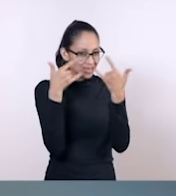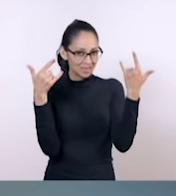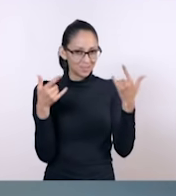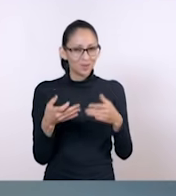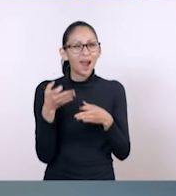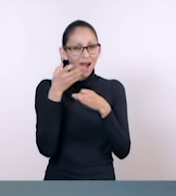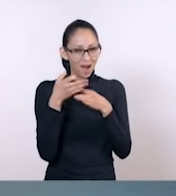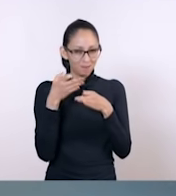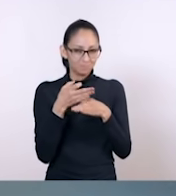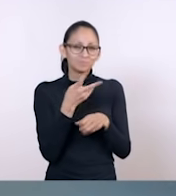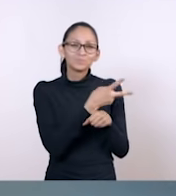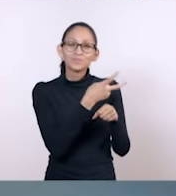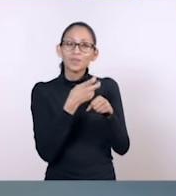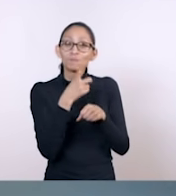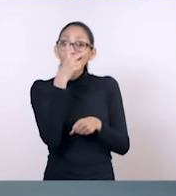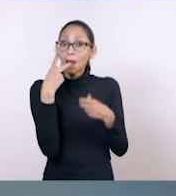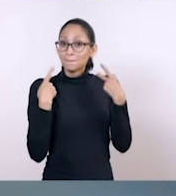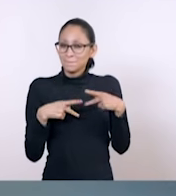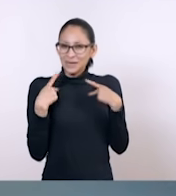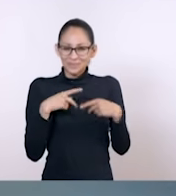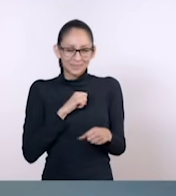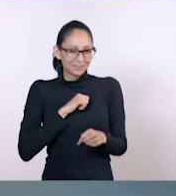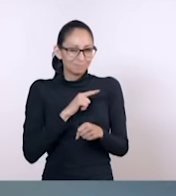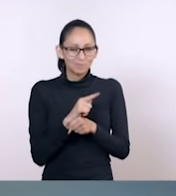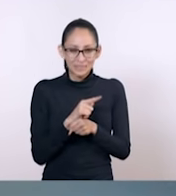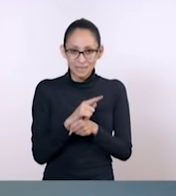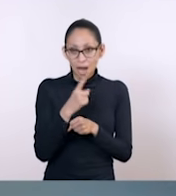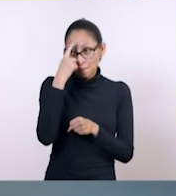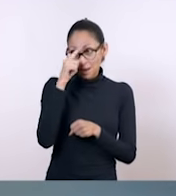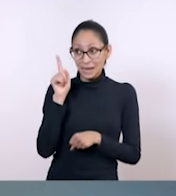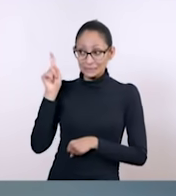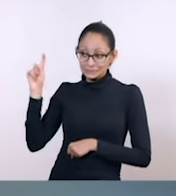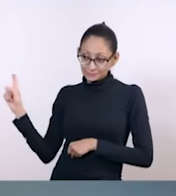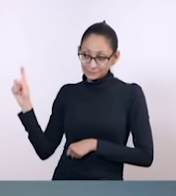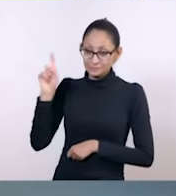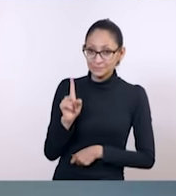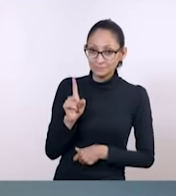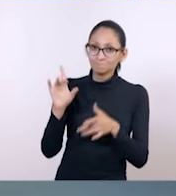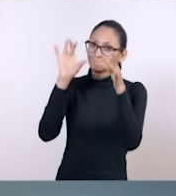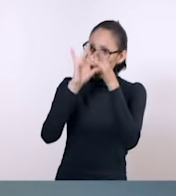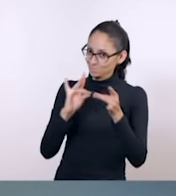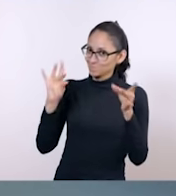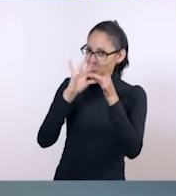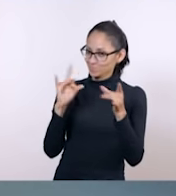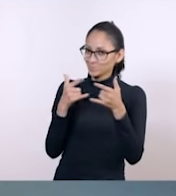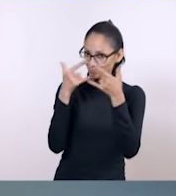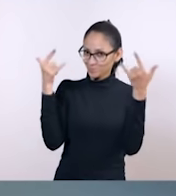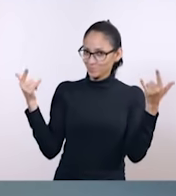para eso vamos a invitar a alguien muy especial para que nos cuente esta historia.